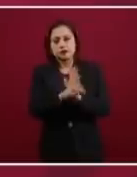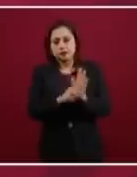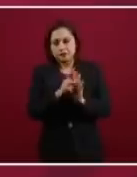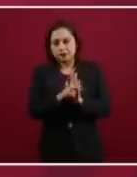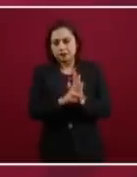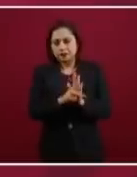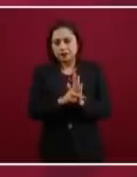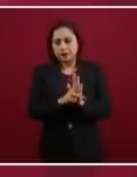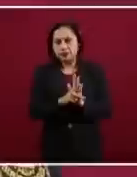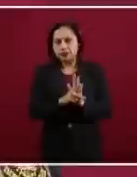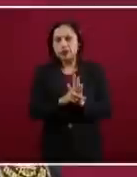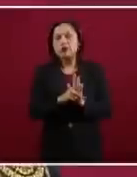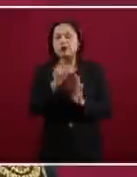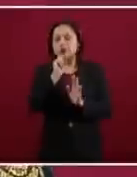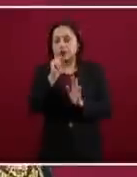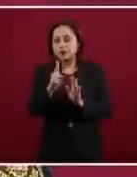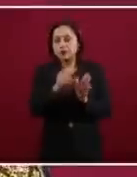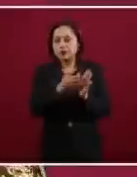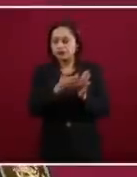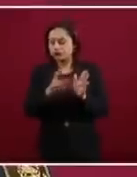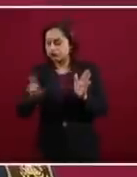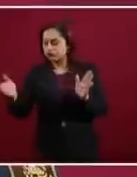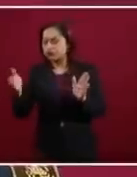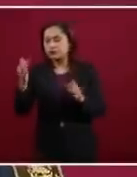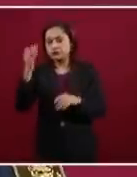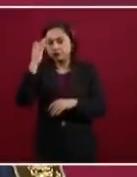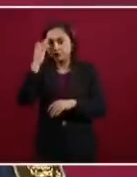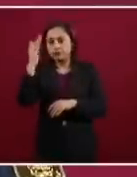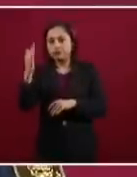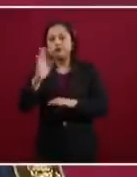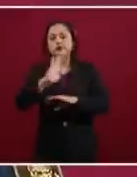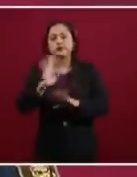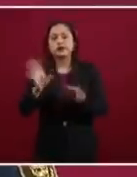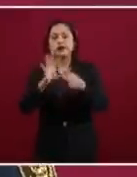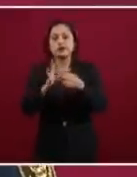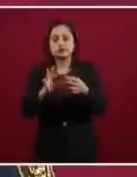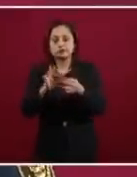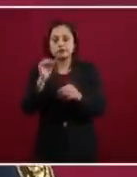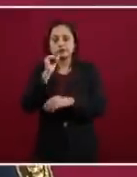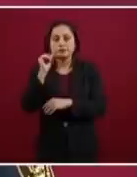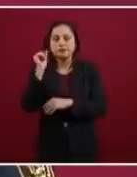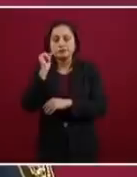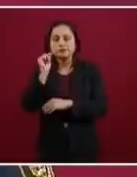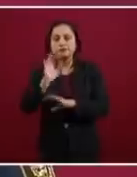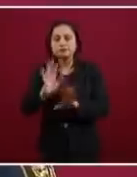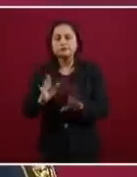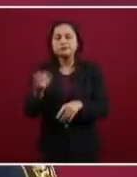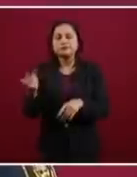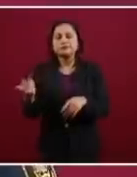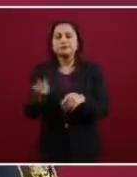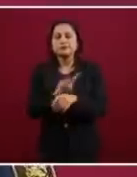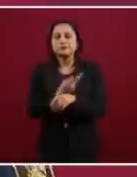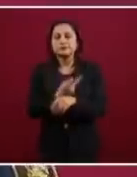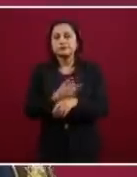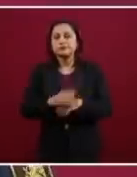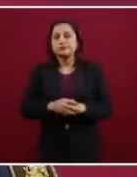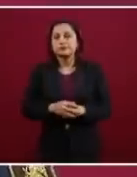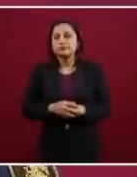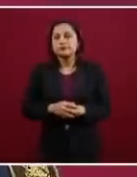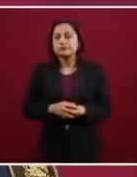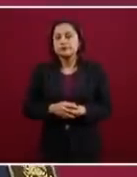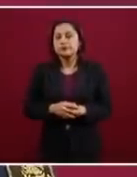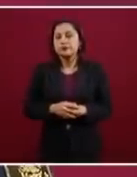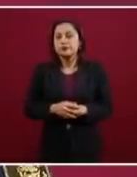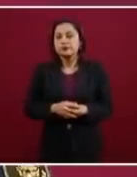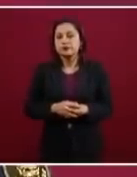escala de tiempos entonces ya pues ya se s se veía un poco